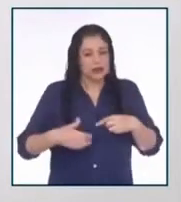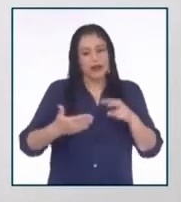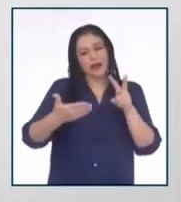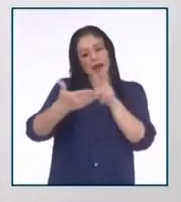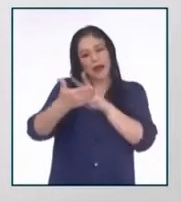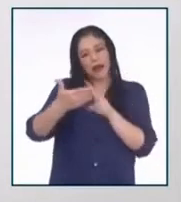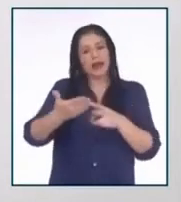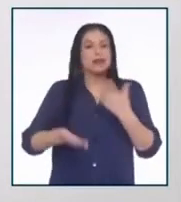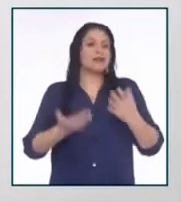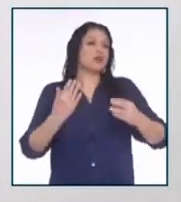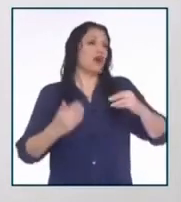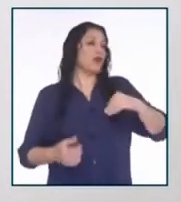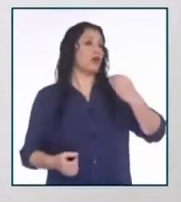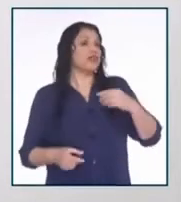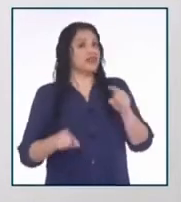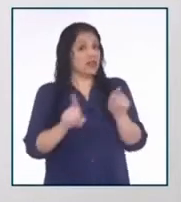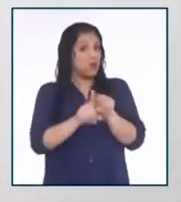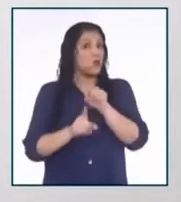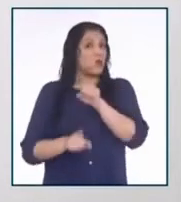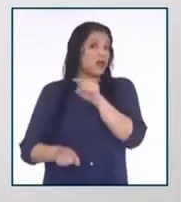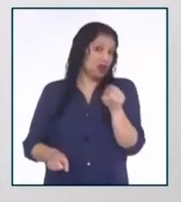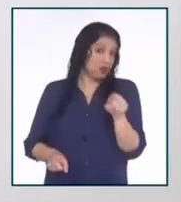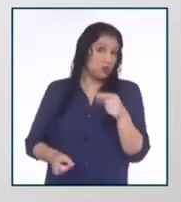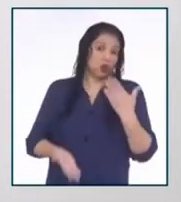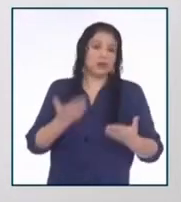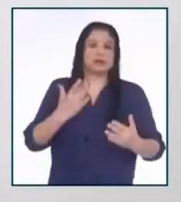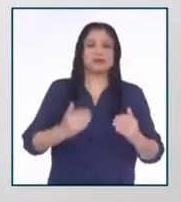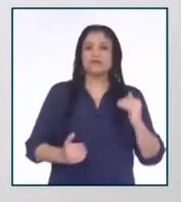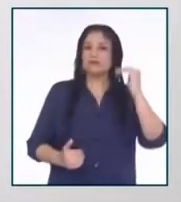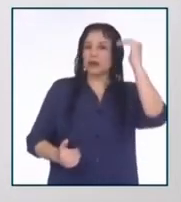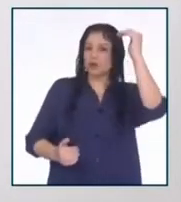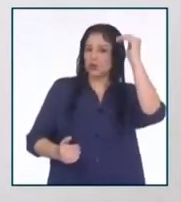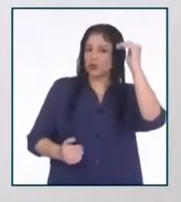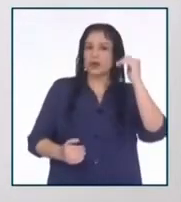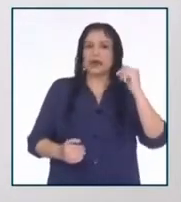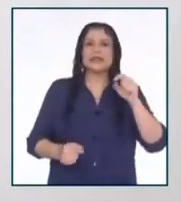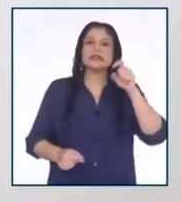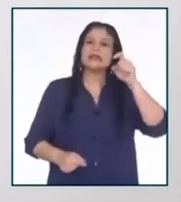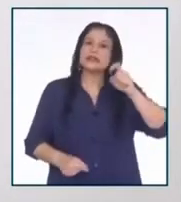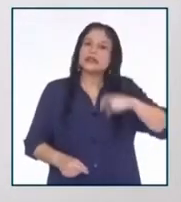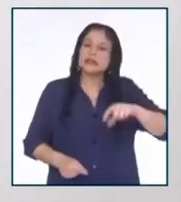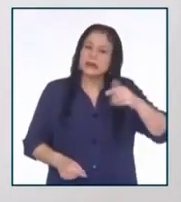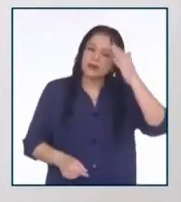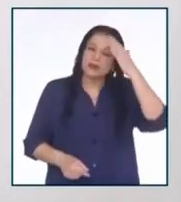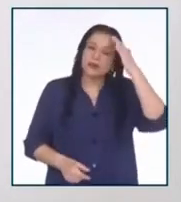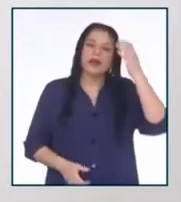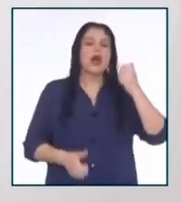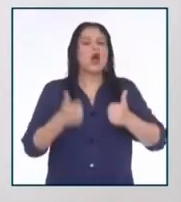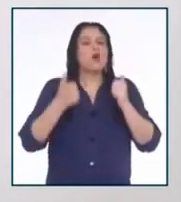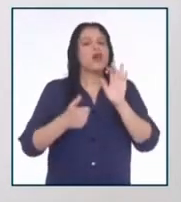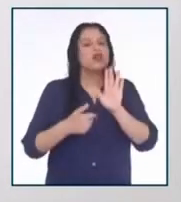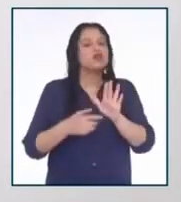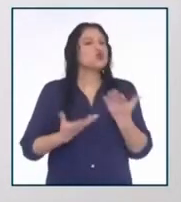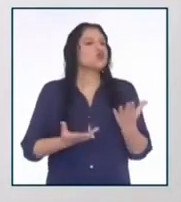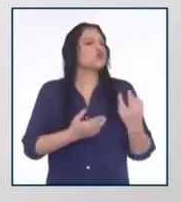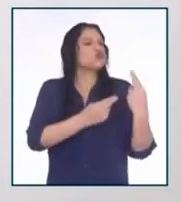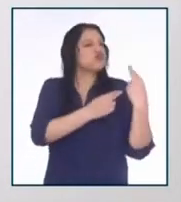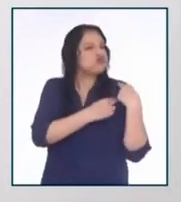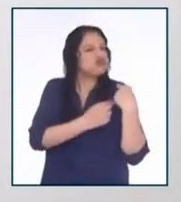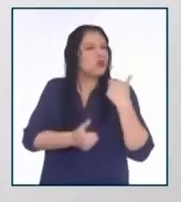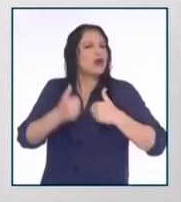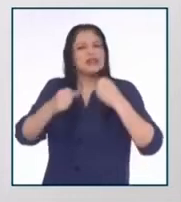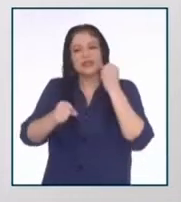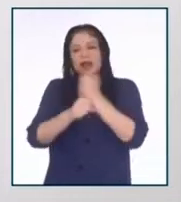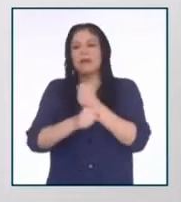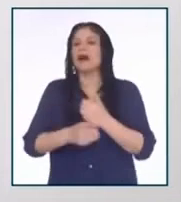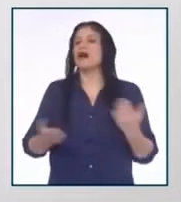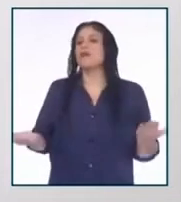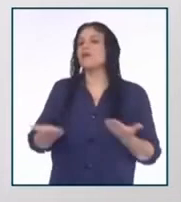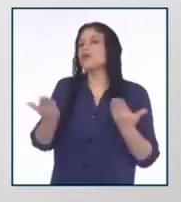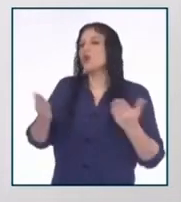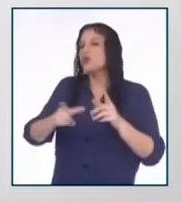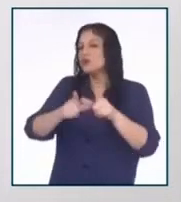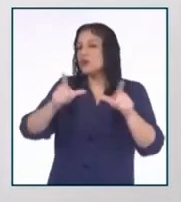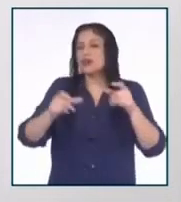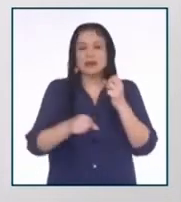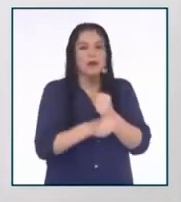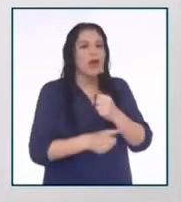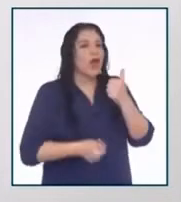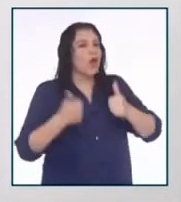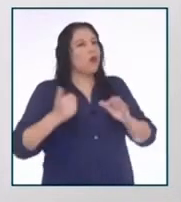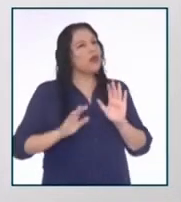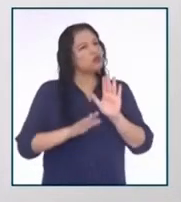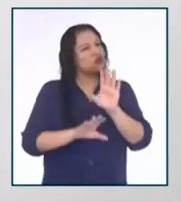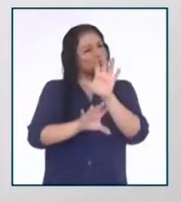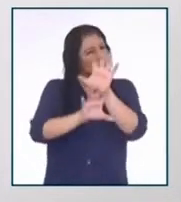son adolescentes como tú o son adultos, debemos saber a qué se dedican, en dónde trabajan, cuáles son